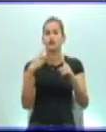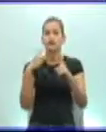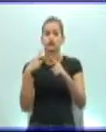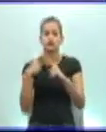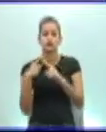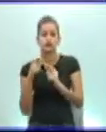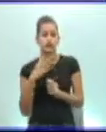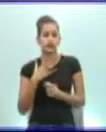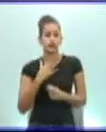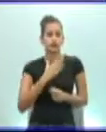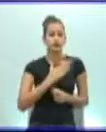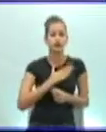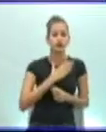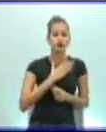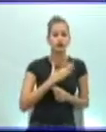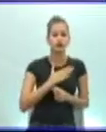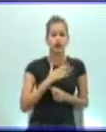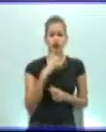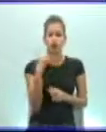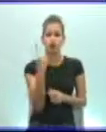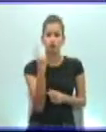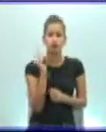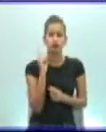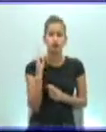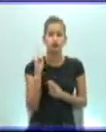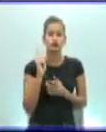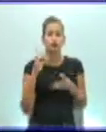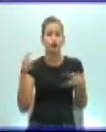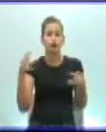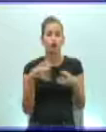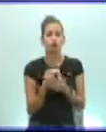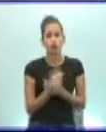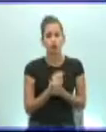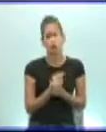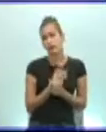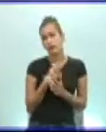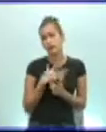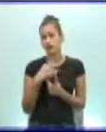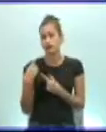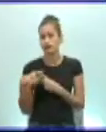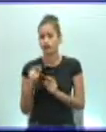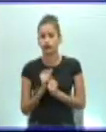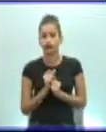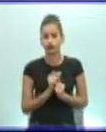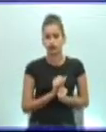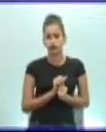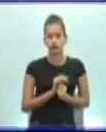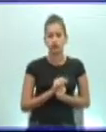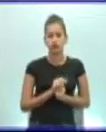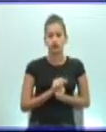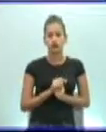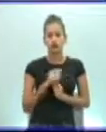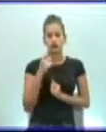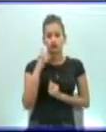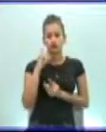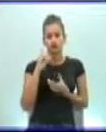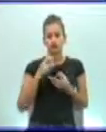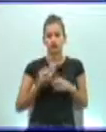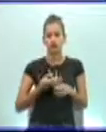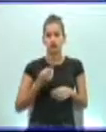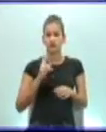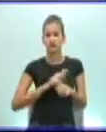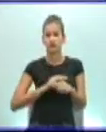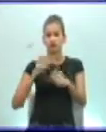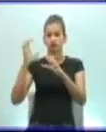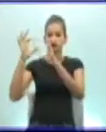X que pertenecen a uno de estos conjuntos o pertenecen al otro. Y se los muestro con un diagrama. Ahí lo pueden ver. Ahí pueden ver el